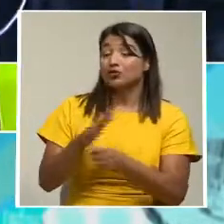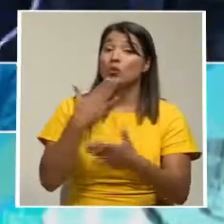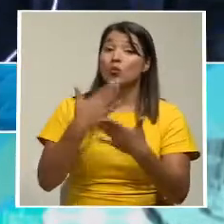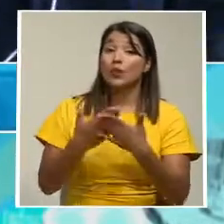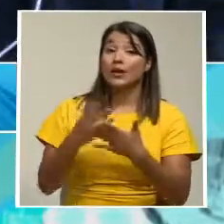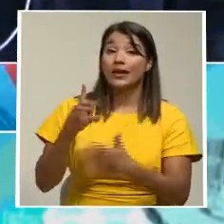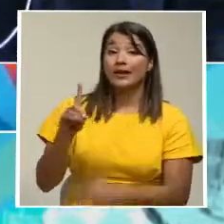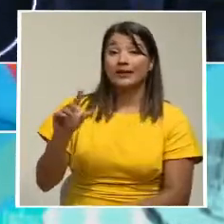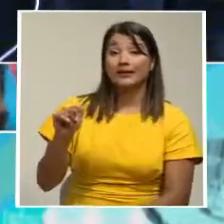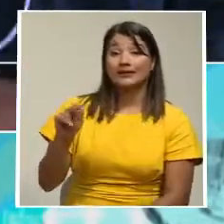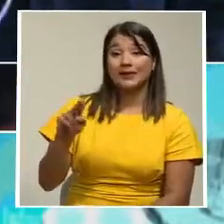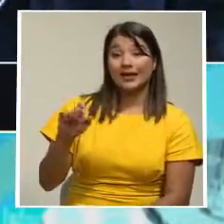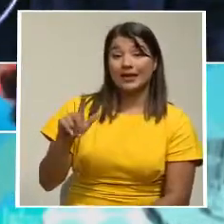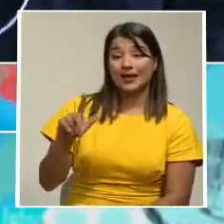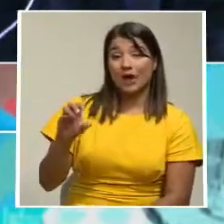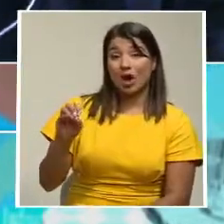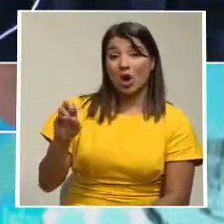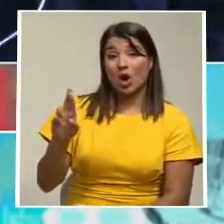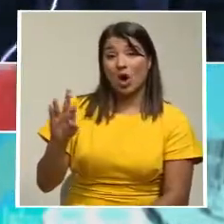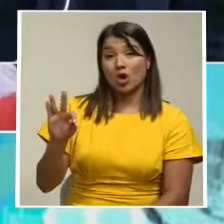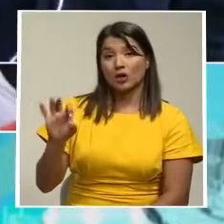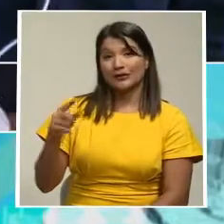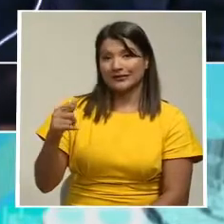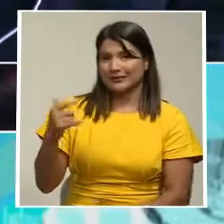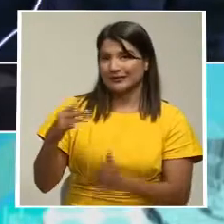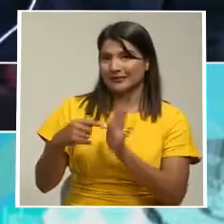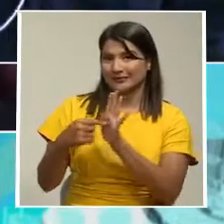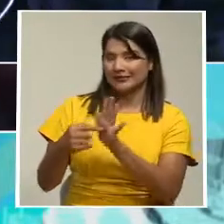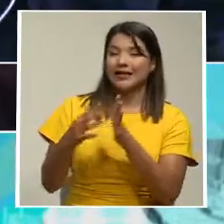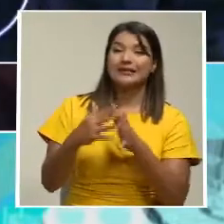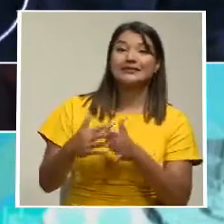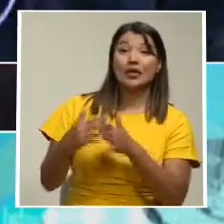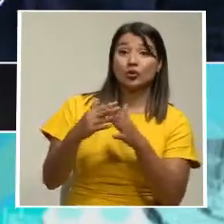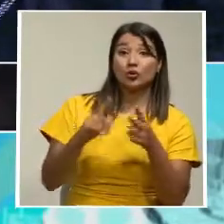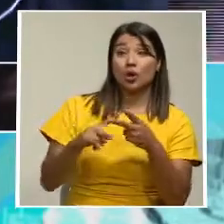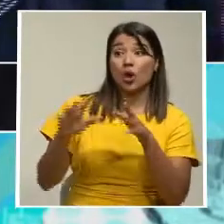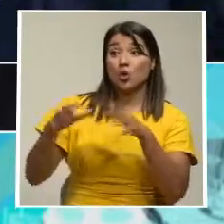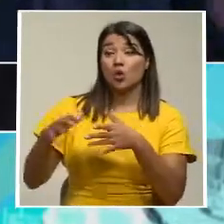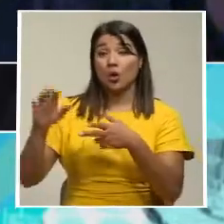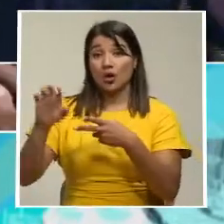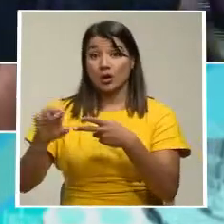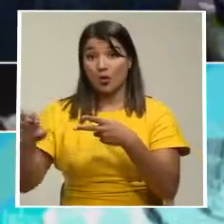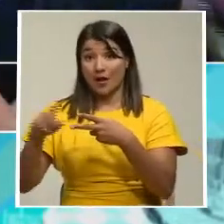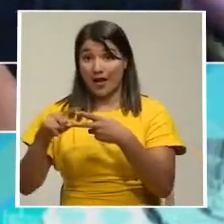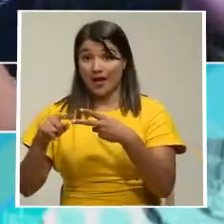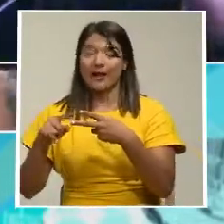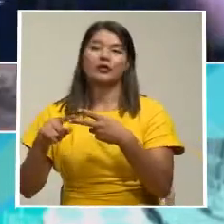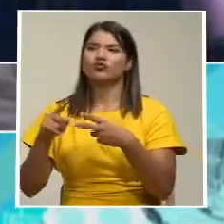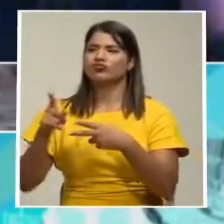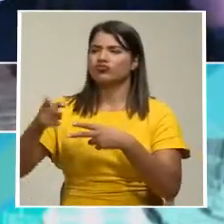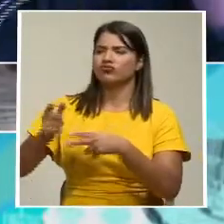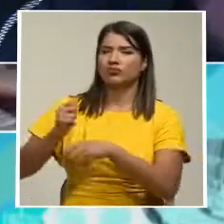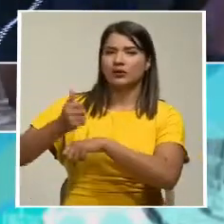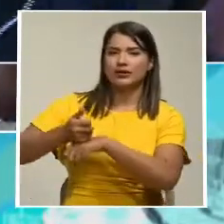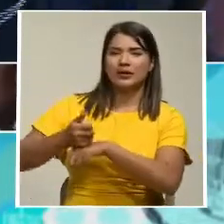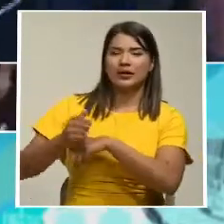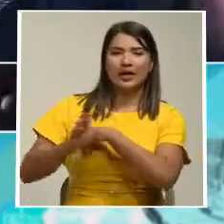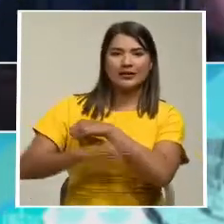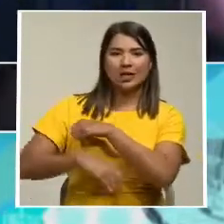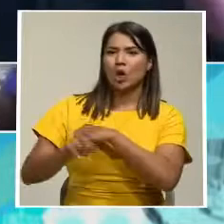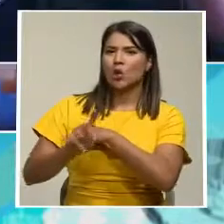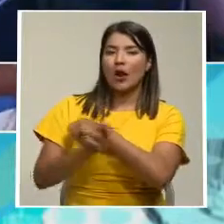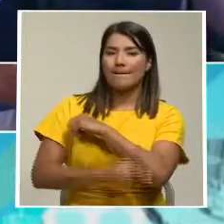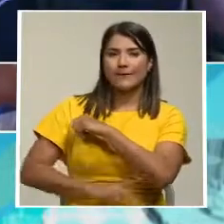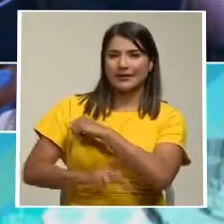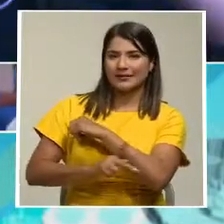Ortega lo ha demostrado mucho, el hecho de que tanto Estados Unidos como la Unión Europea hayan impuesto sanciones, no al país como tal,